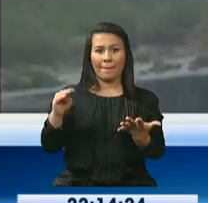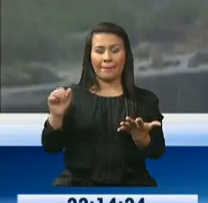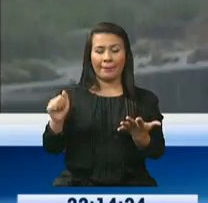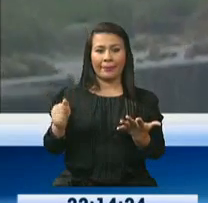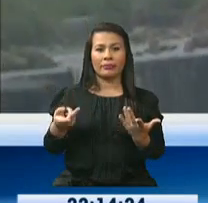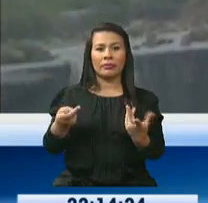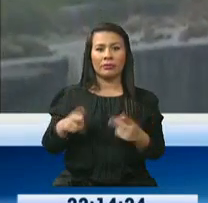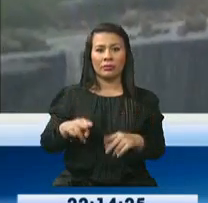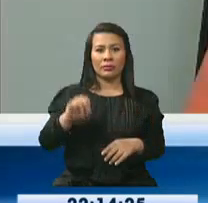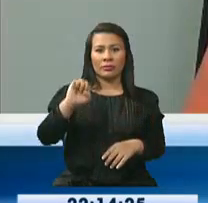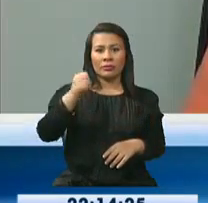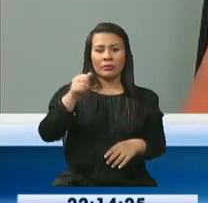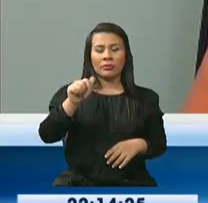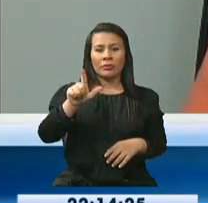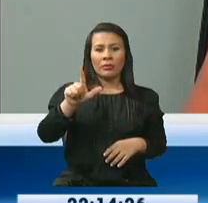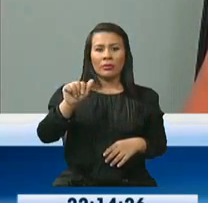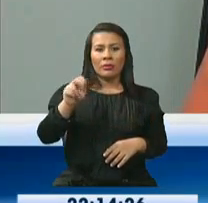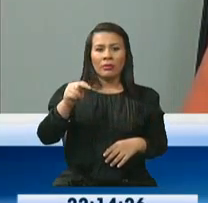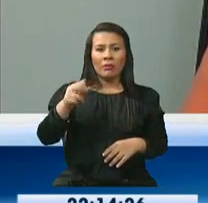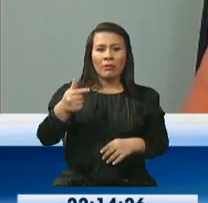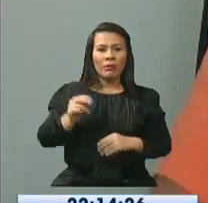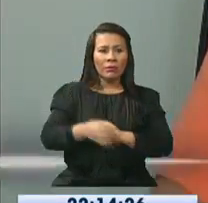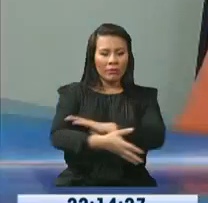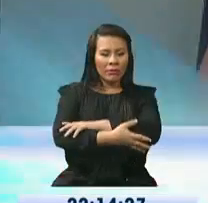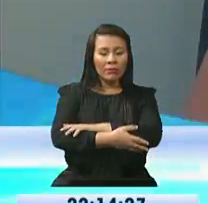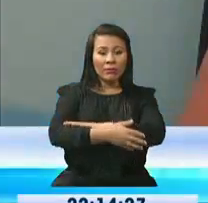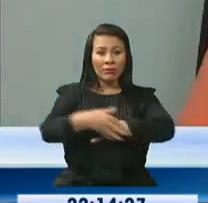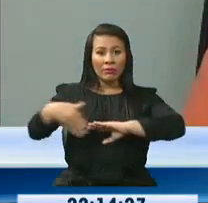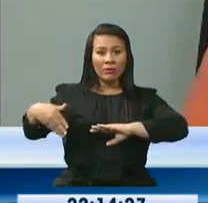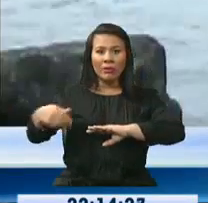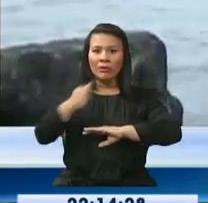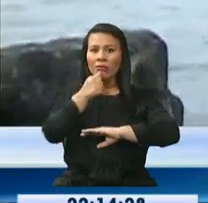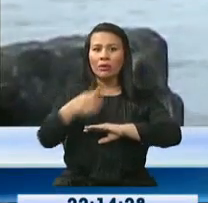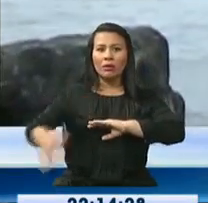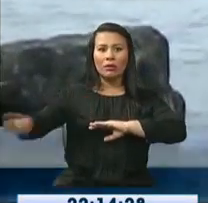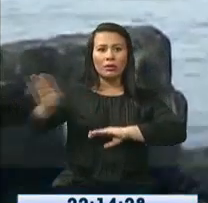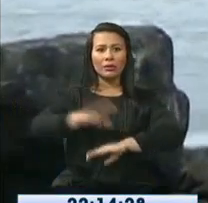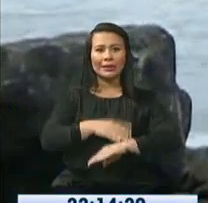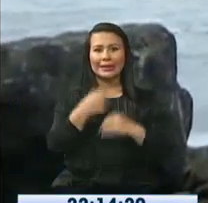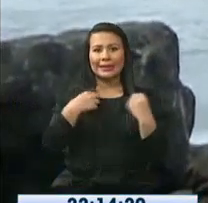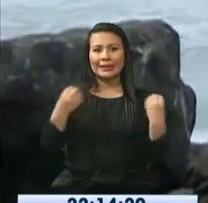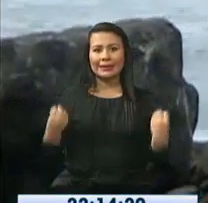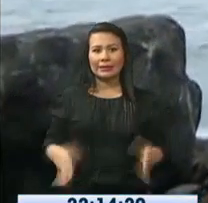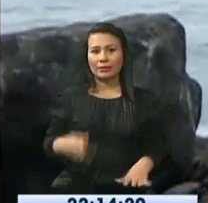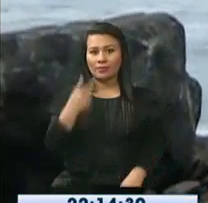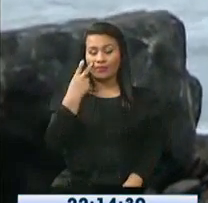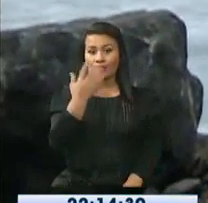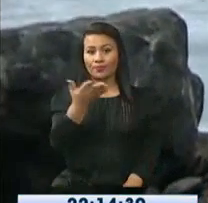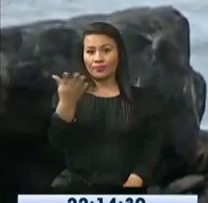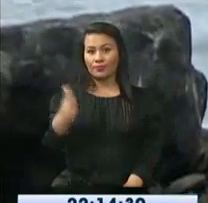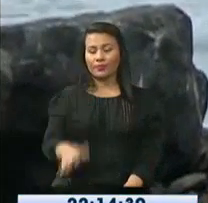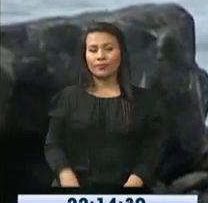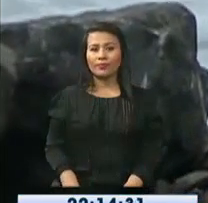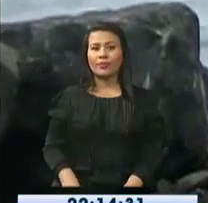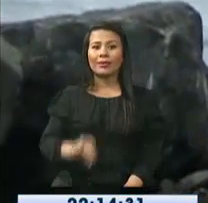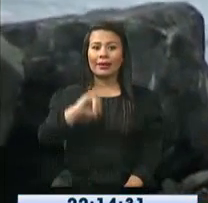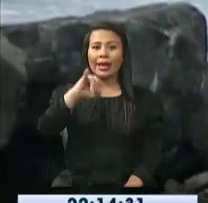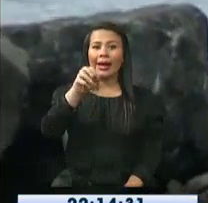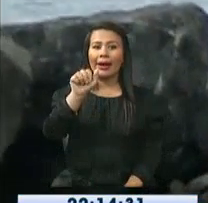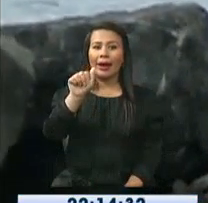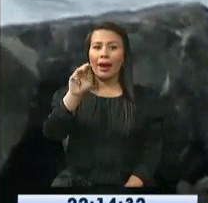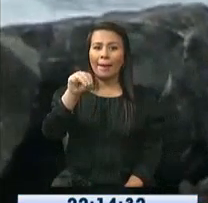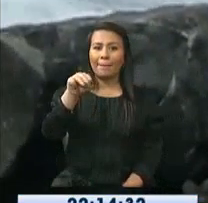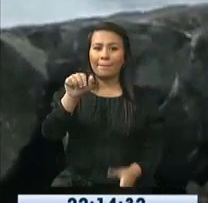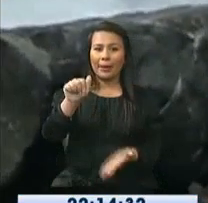salango por la pérdida de todo el malecón por el por la amenaza de aguajes y oliart con cámaras eduardo garcía desde hama provincia de manabí informó